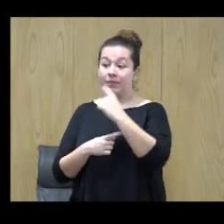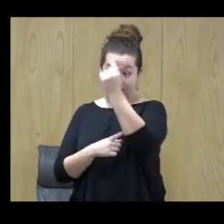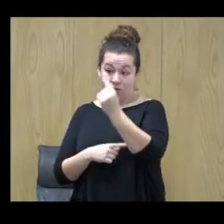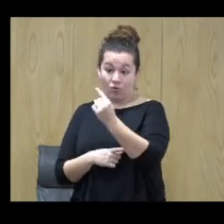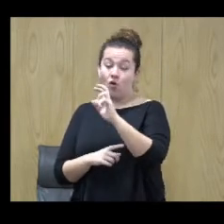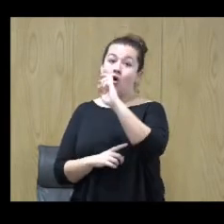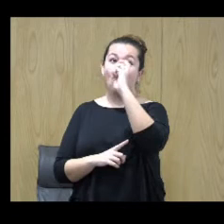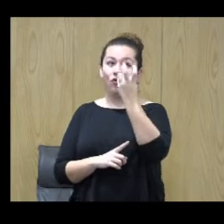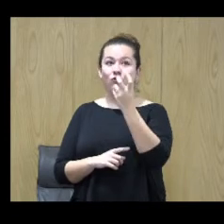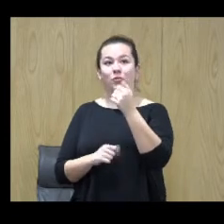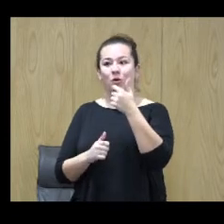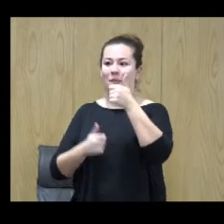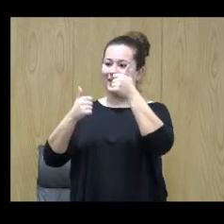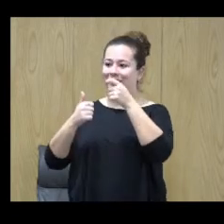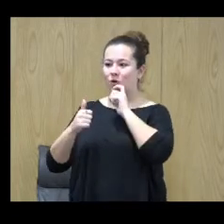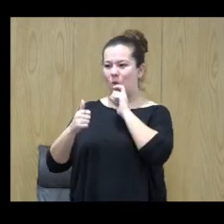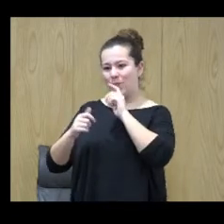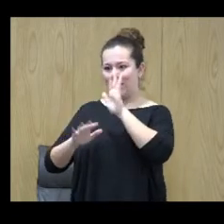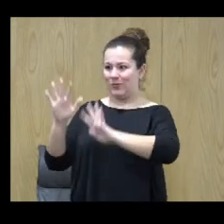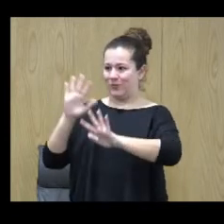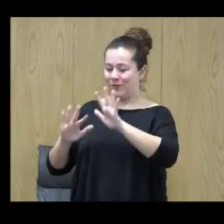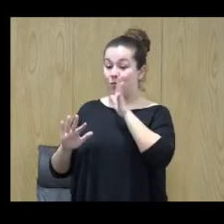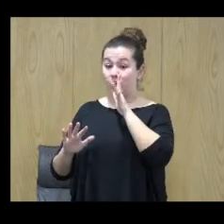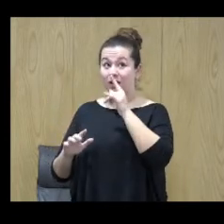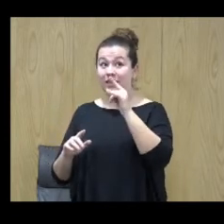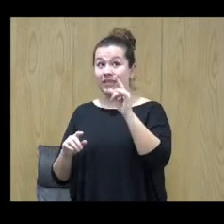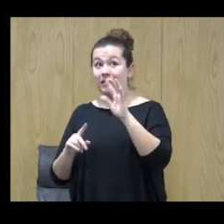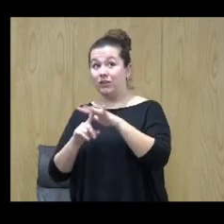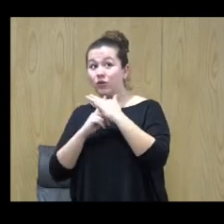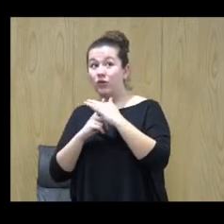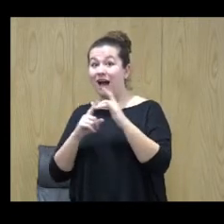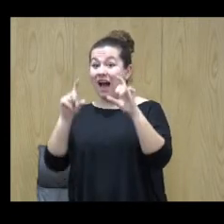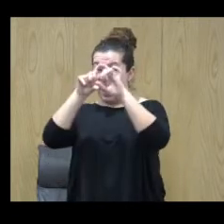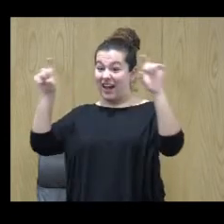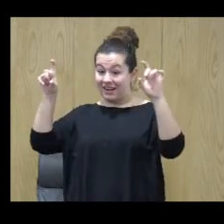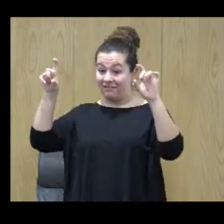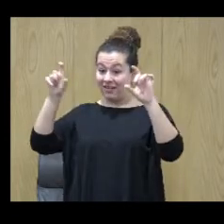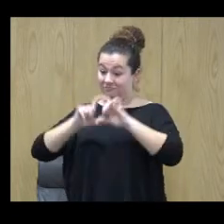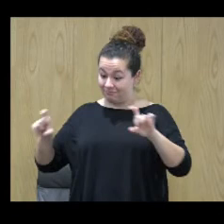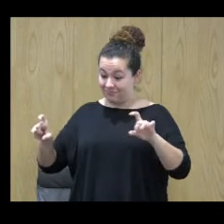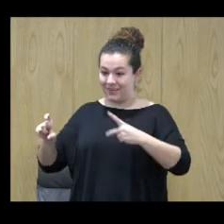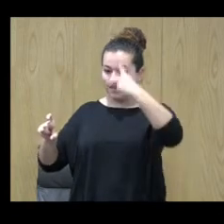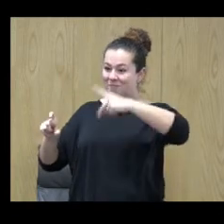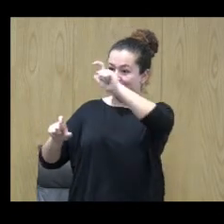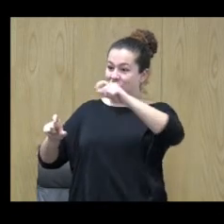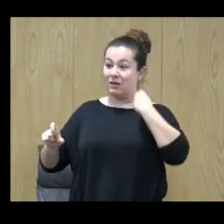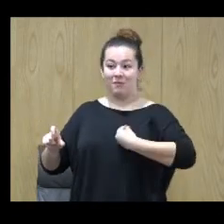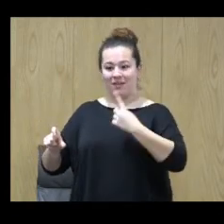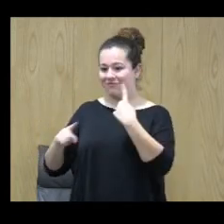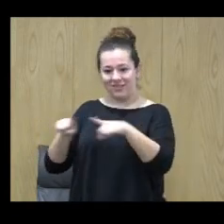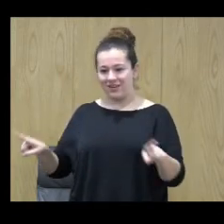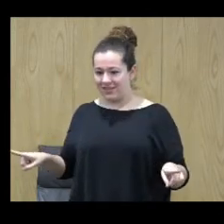vamos acomplejándolos un poco más. Por ejemplo, en este caso, el de arriba son personajes distintos al de abajo, ¿no? Y hay como una